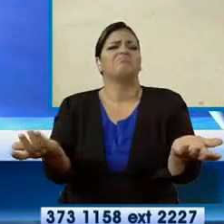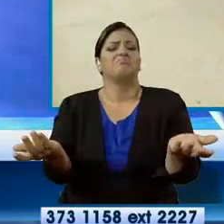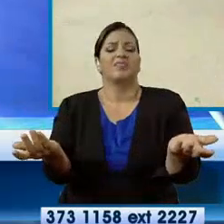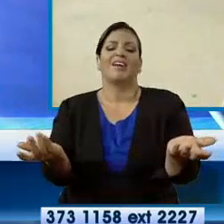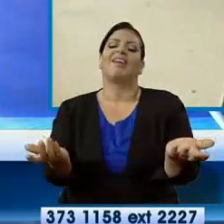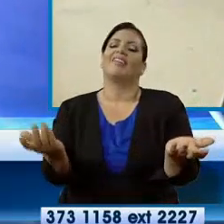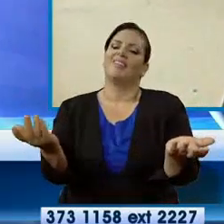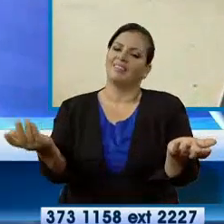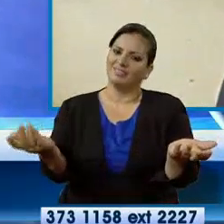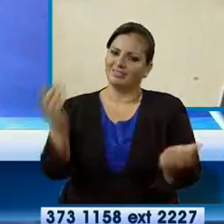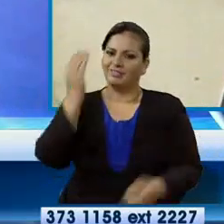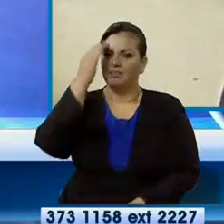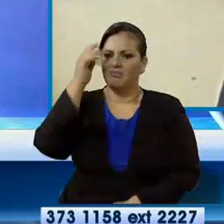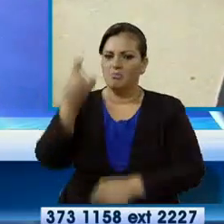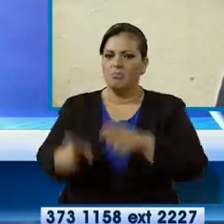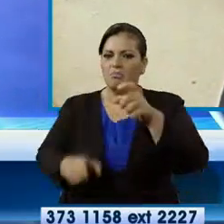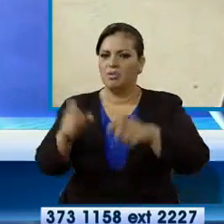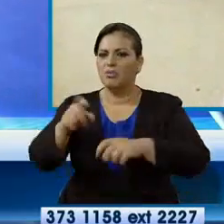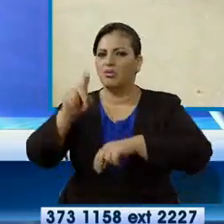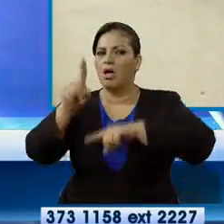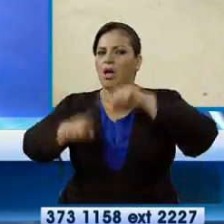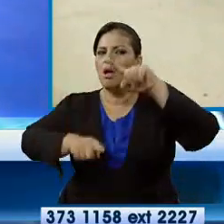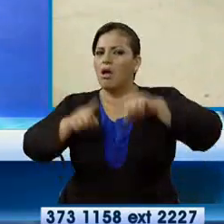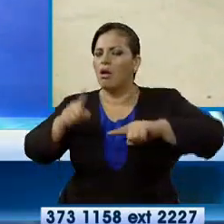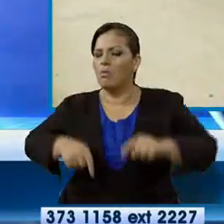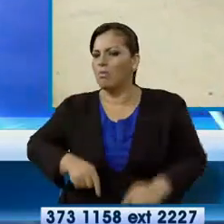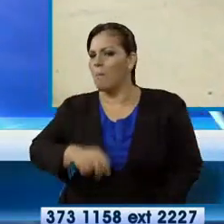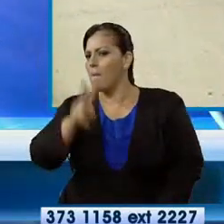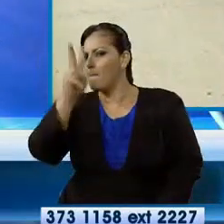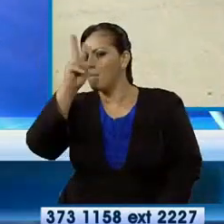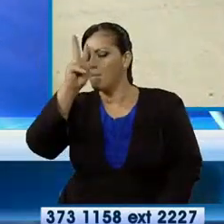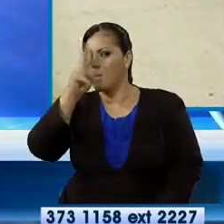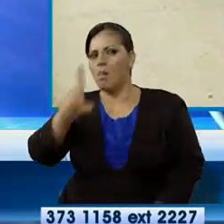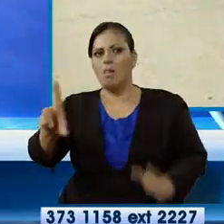ATM estaría solo observando que todo se lleve. Pero somos